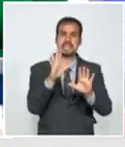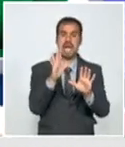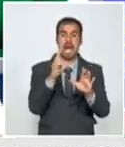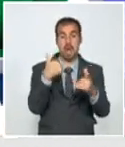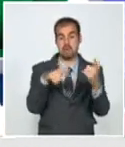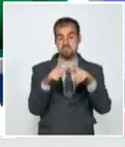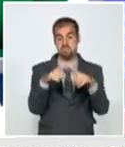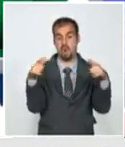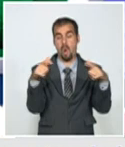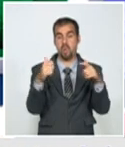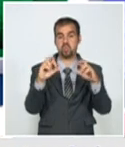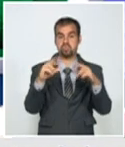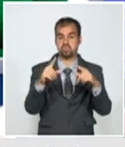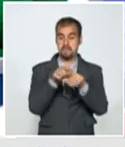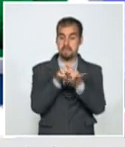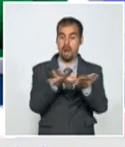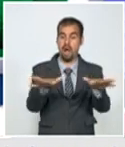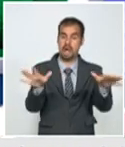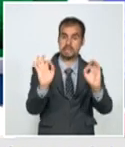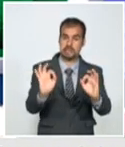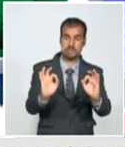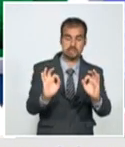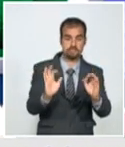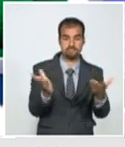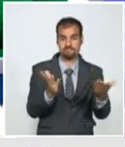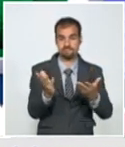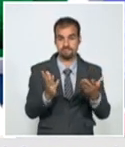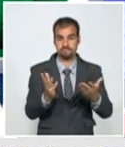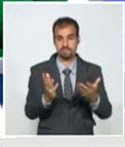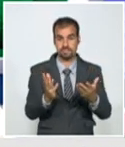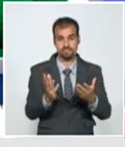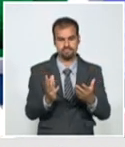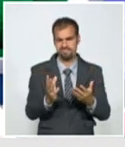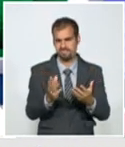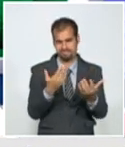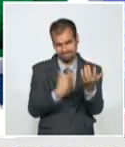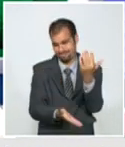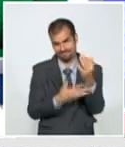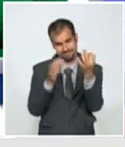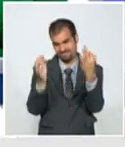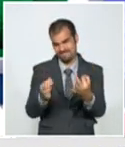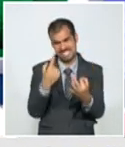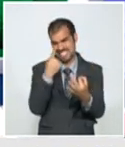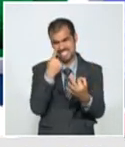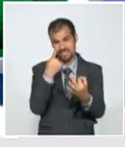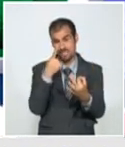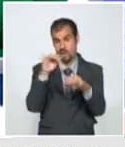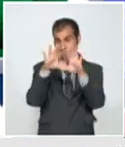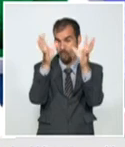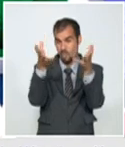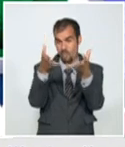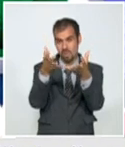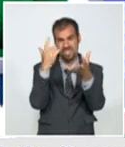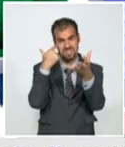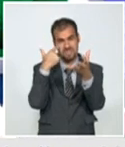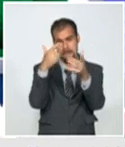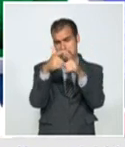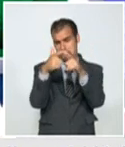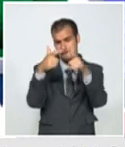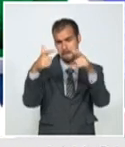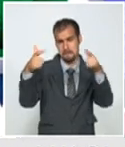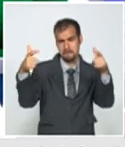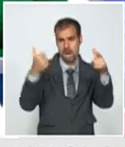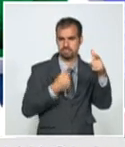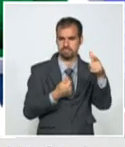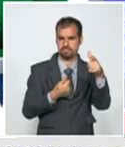otros, pero lo cierto es que hay un incremento de casos en el mundo que ayer, lejos de disminuir, no es que